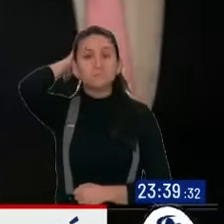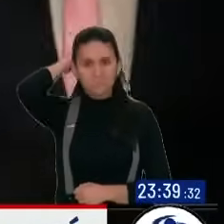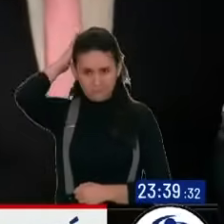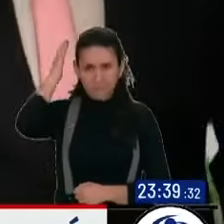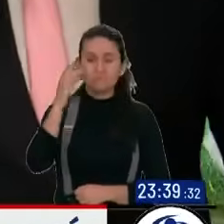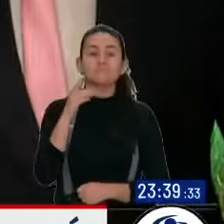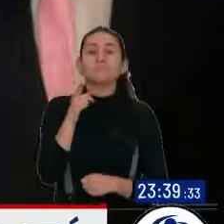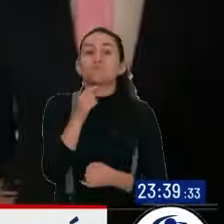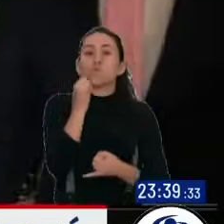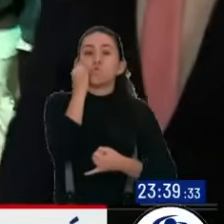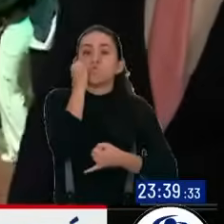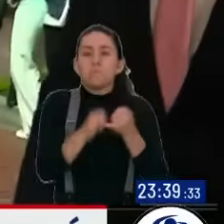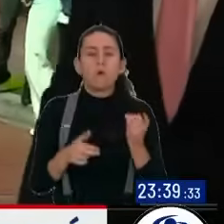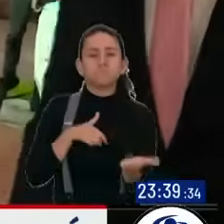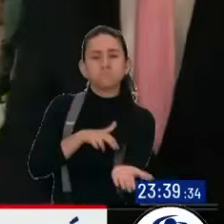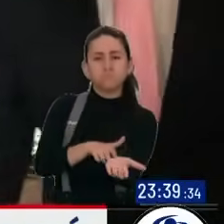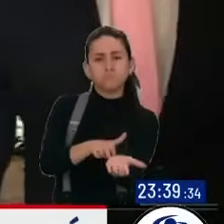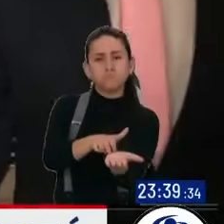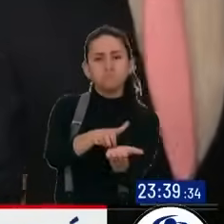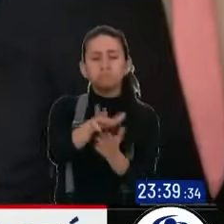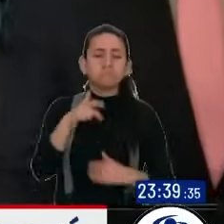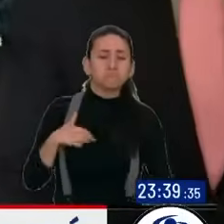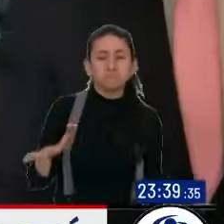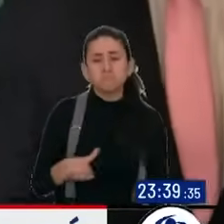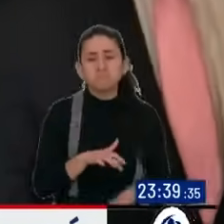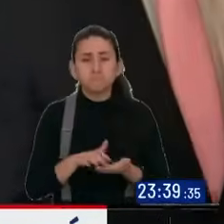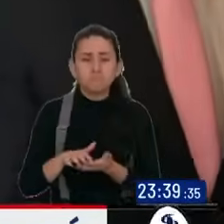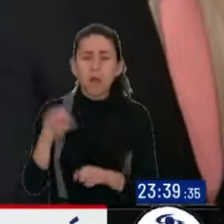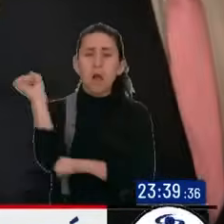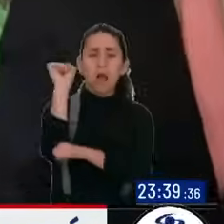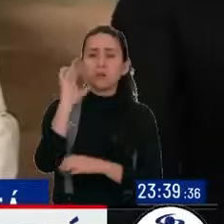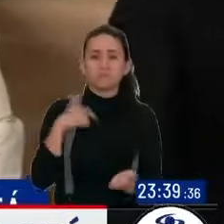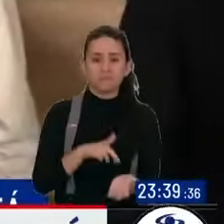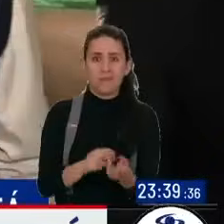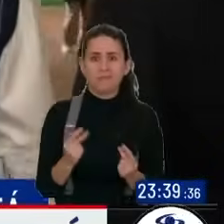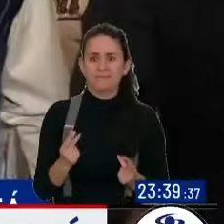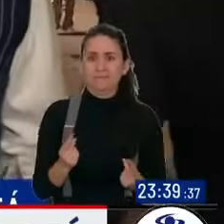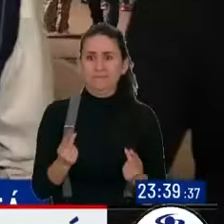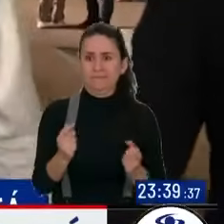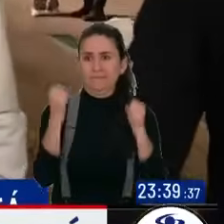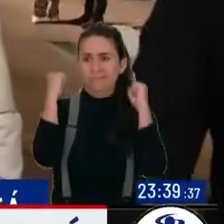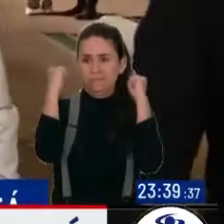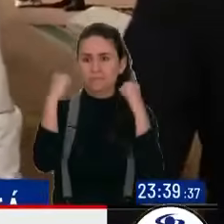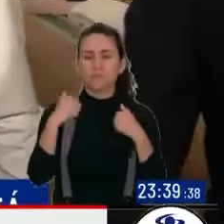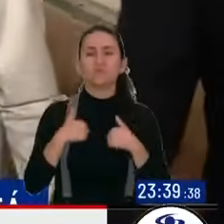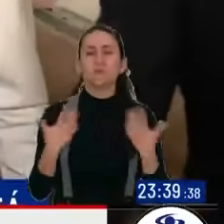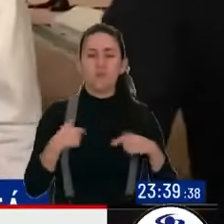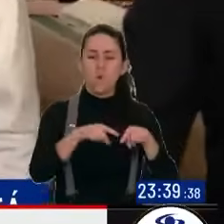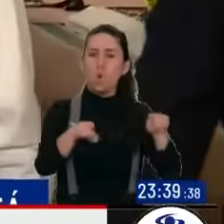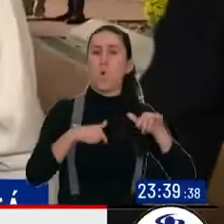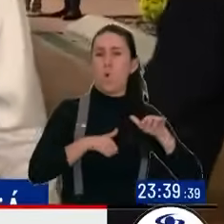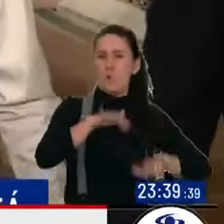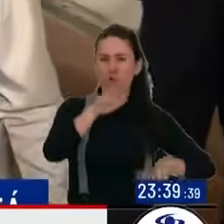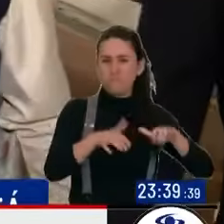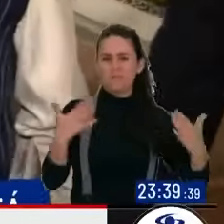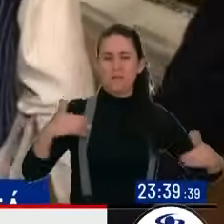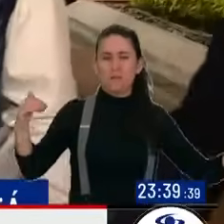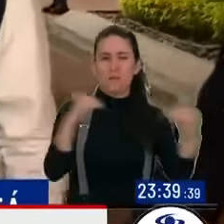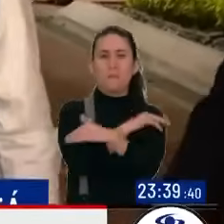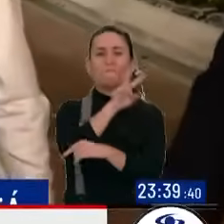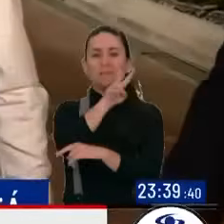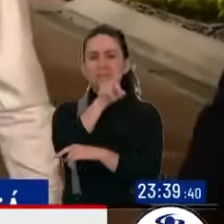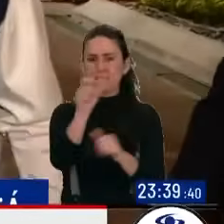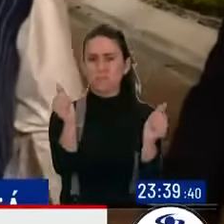otros candidatos, a pie por la entrada peatonal. El tiempo apremiaba. Hoy vengo de la oficina en la 26 con